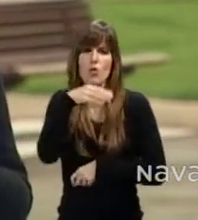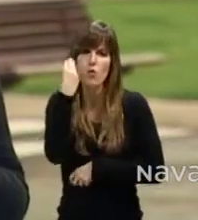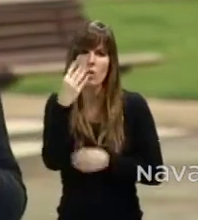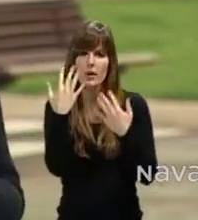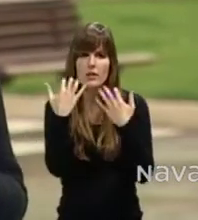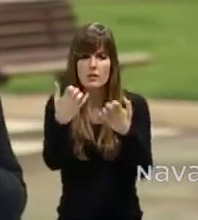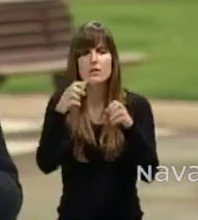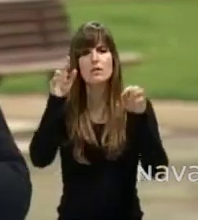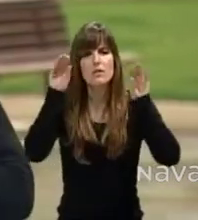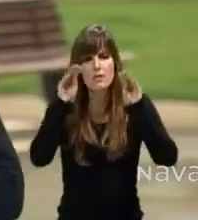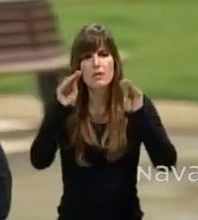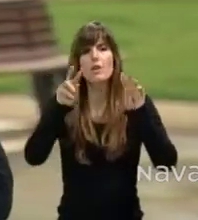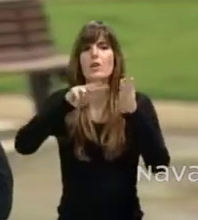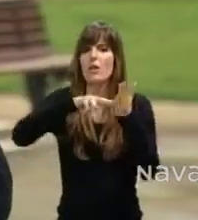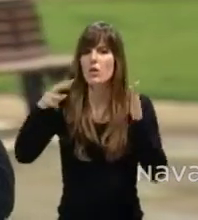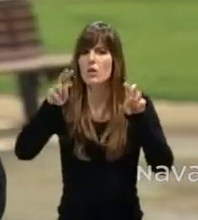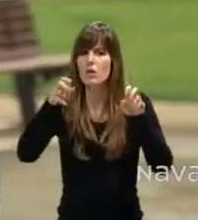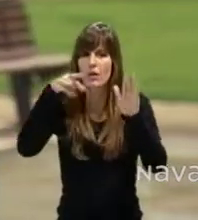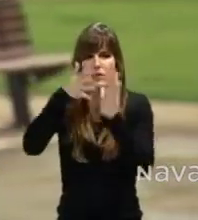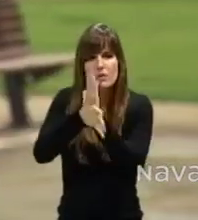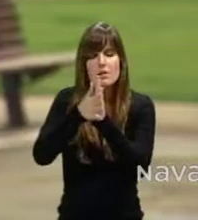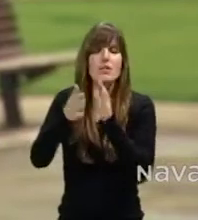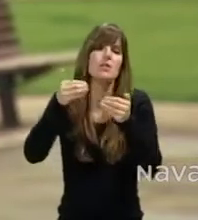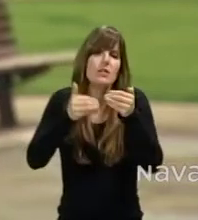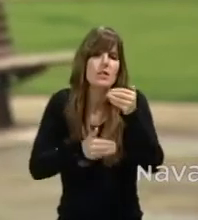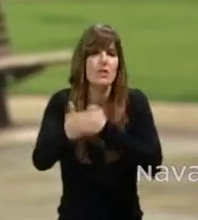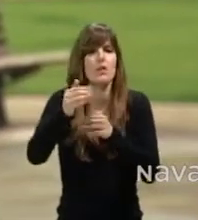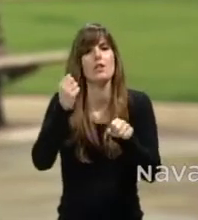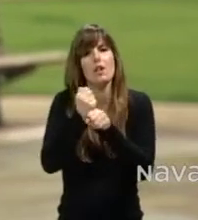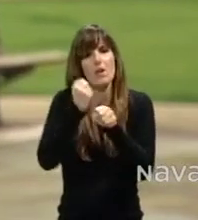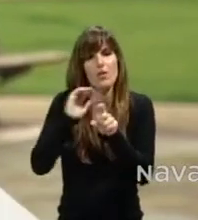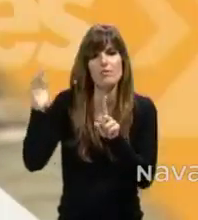nuevas tecnologías a la hora de buscar una salida laboral de futuro.